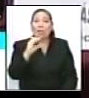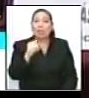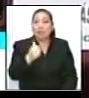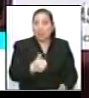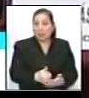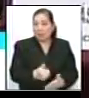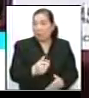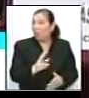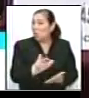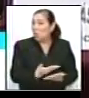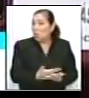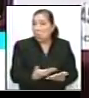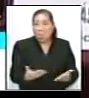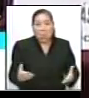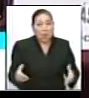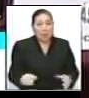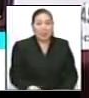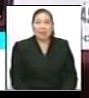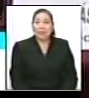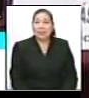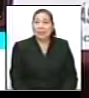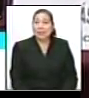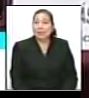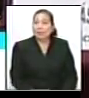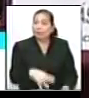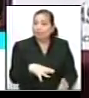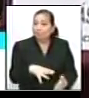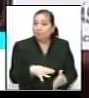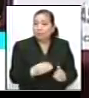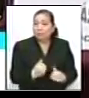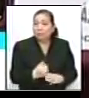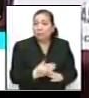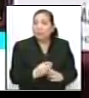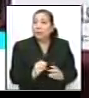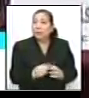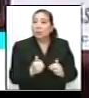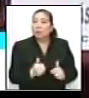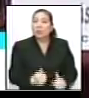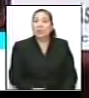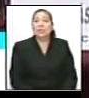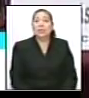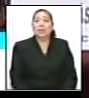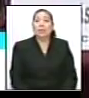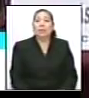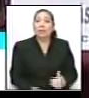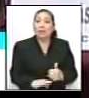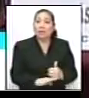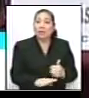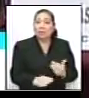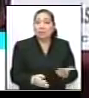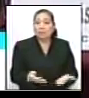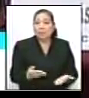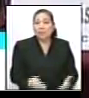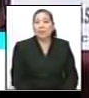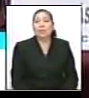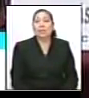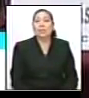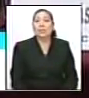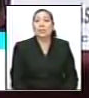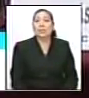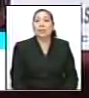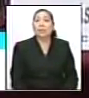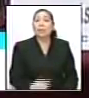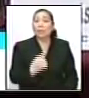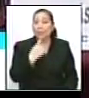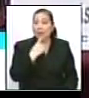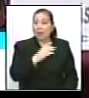embargo, no habría realizado dichos estudios de manera efectiva. En base a estas supuestas inconsistencias,